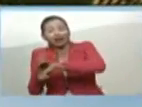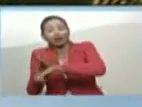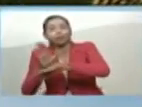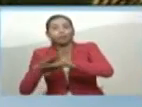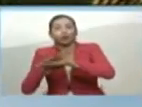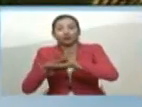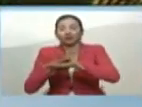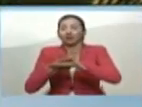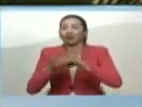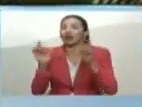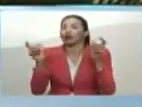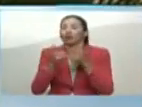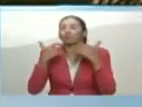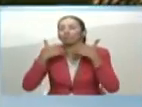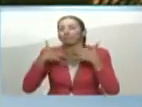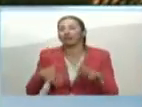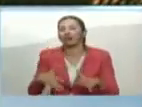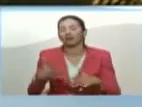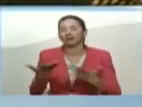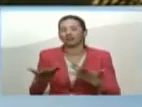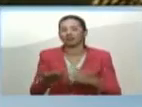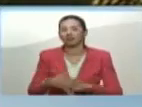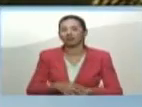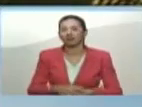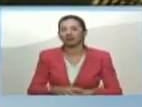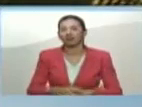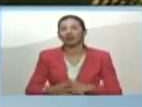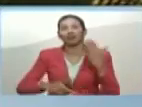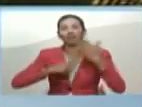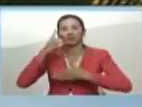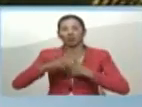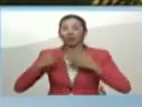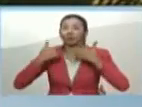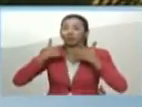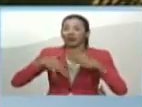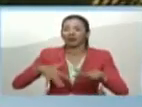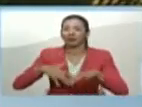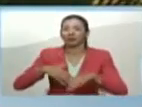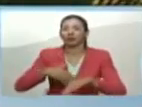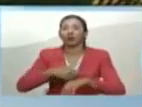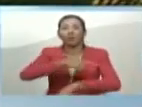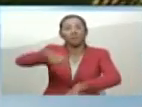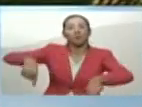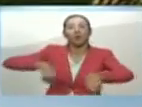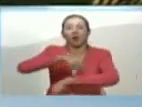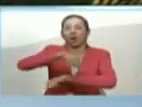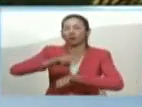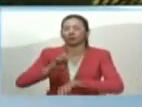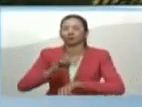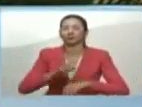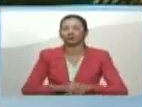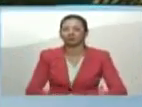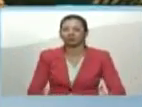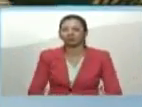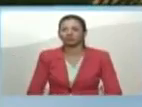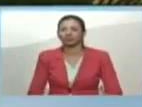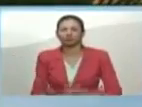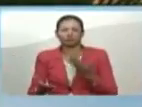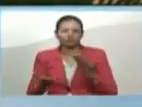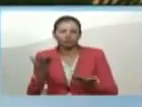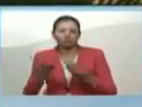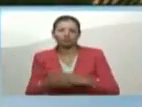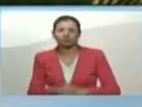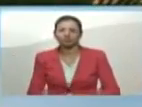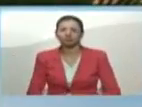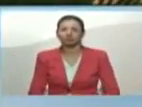eficiencia de la reunión en sí mismo y bueno, y del programa, ¿verdad? Entonces, todas esas cosas hay que sopesarlas. Vamos a mandar un